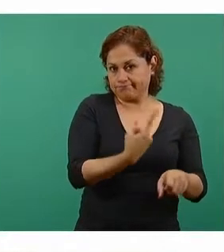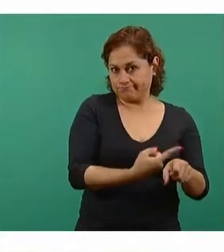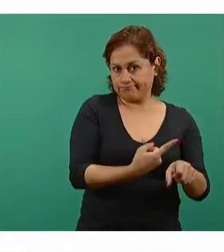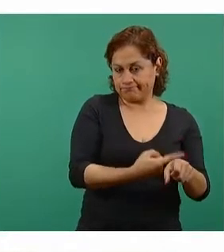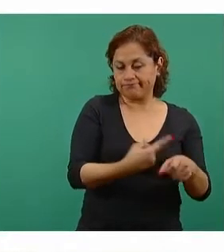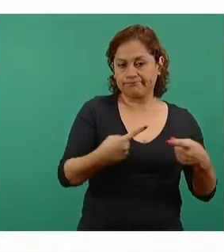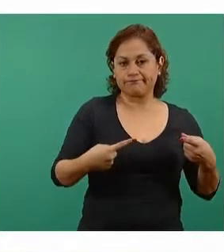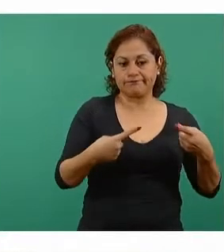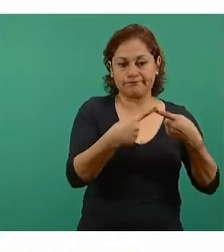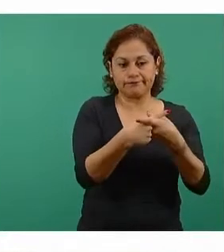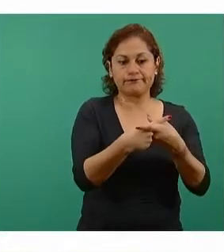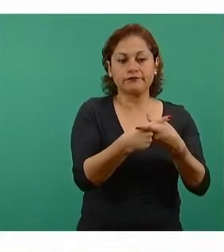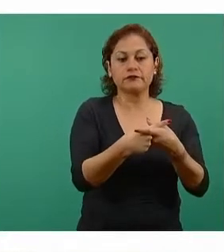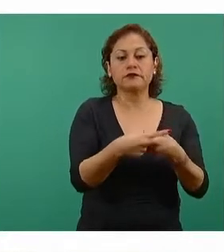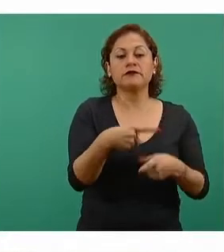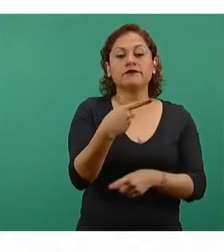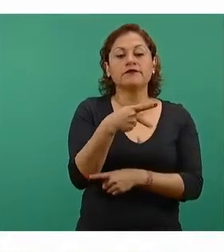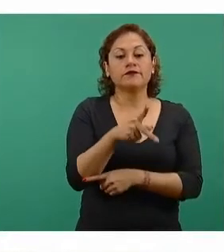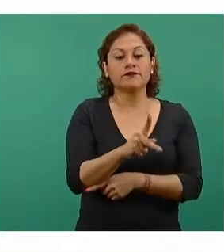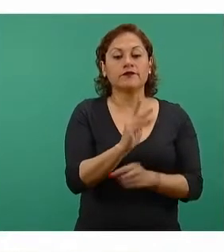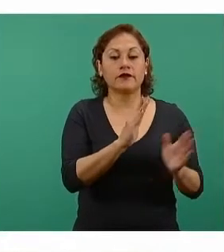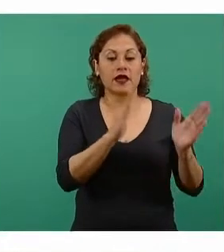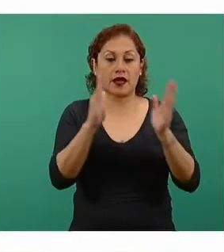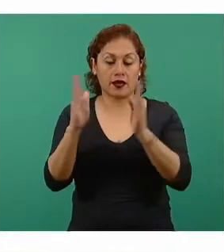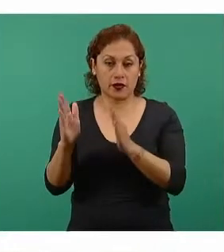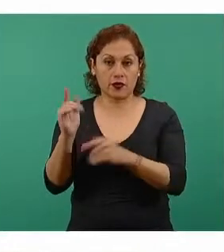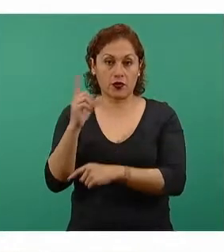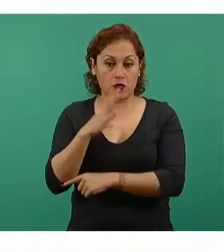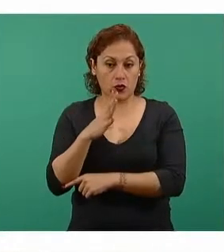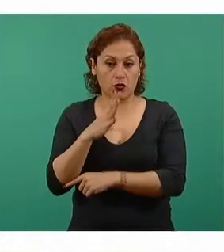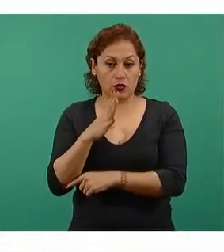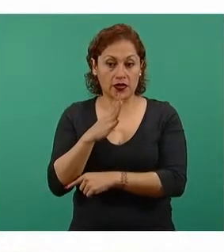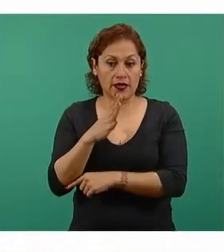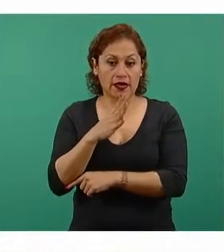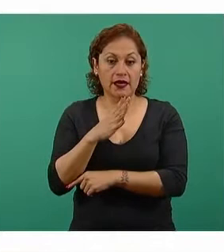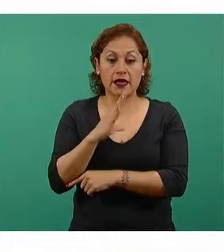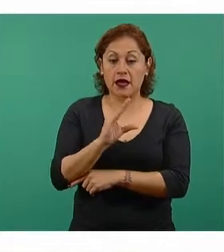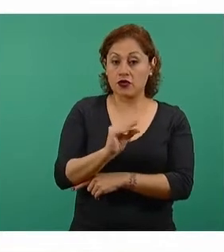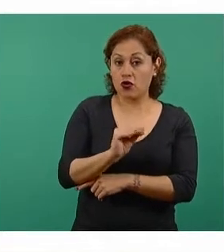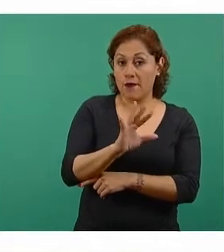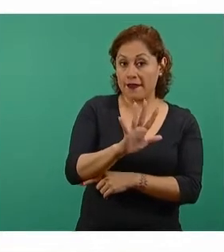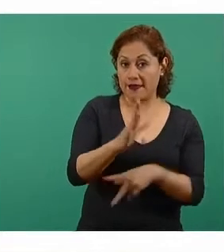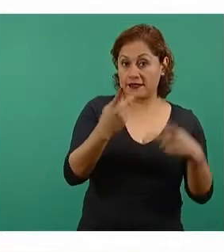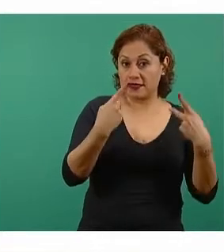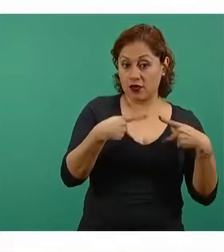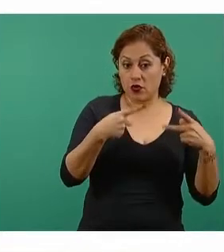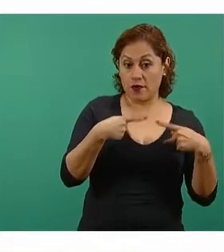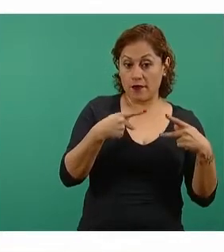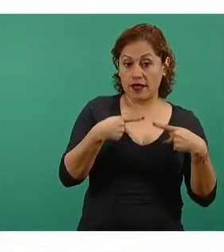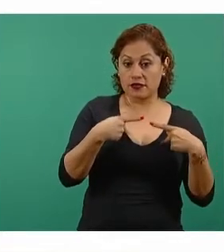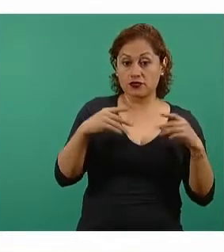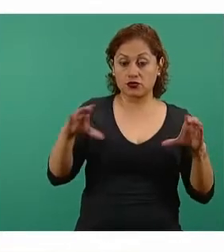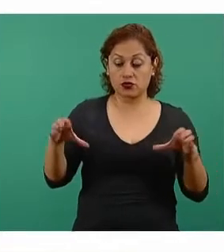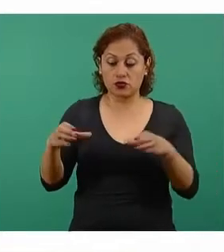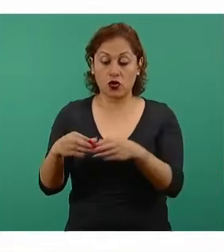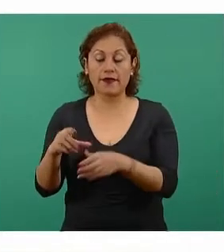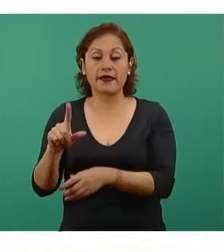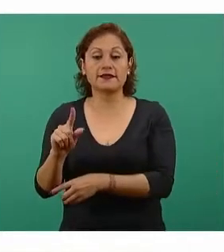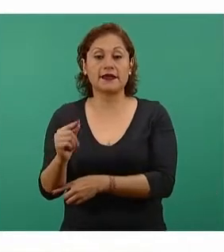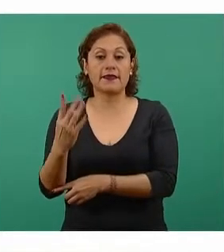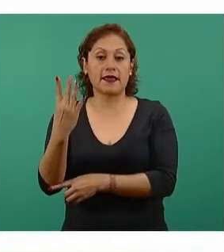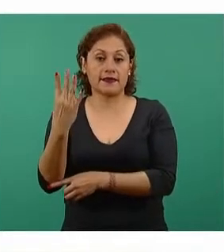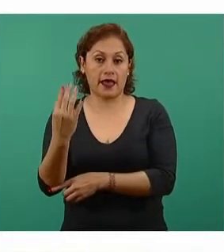nos enfocamos a la parte inferior de la lámina, podemos identificar que de los 95, 79 provinieron o se